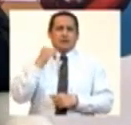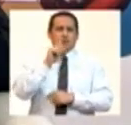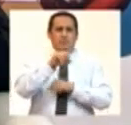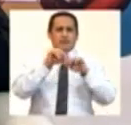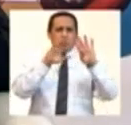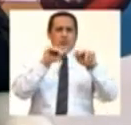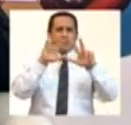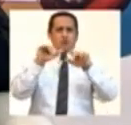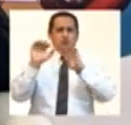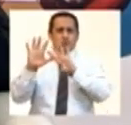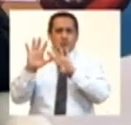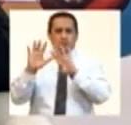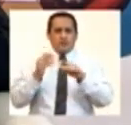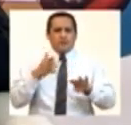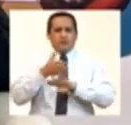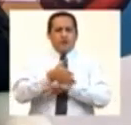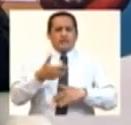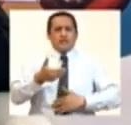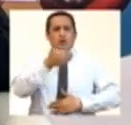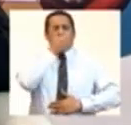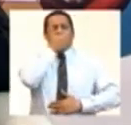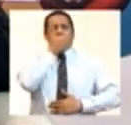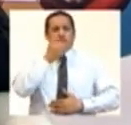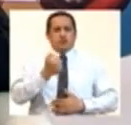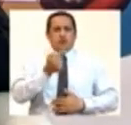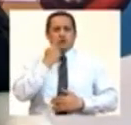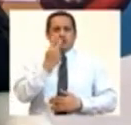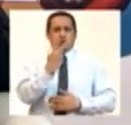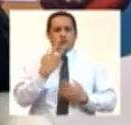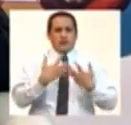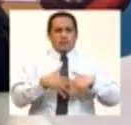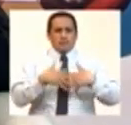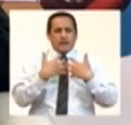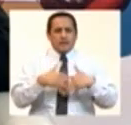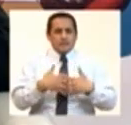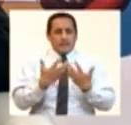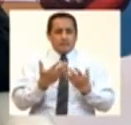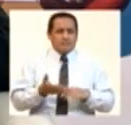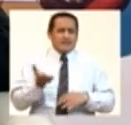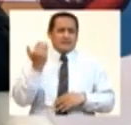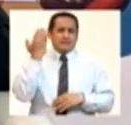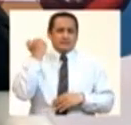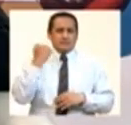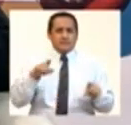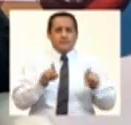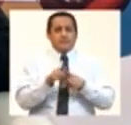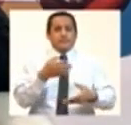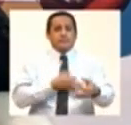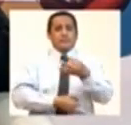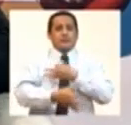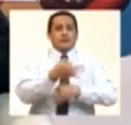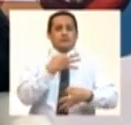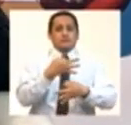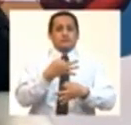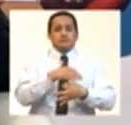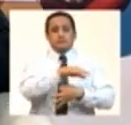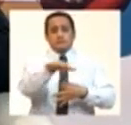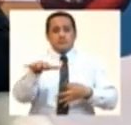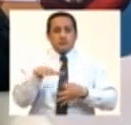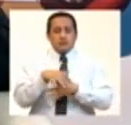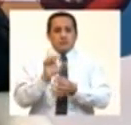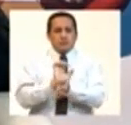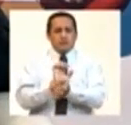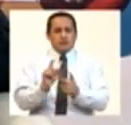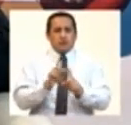año 89 el secuestro de dos empresarios, ¿no?, que querían intercambiar en un